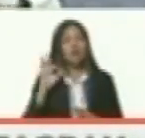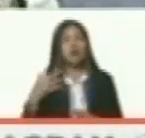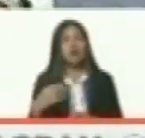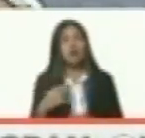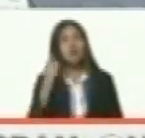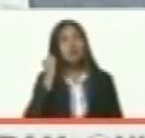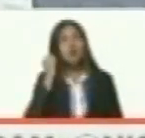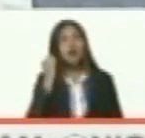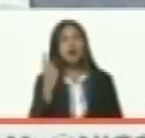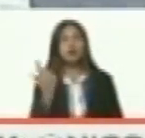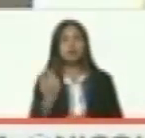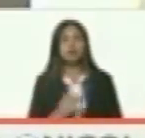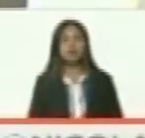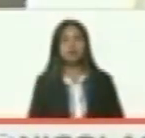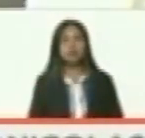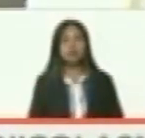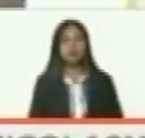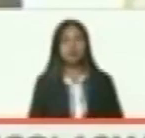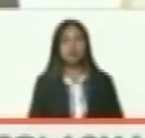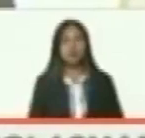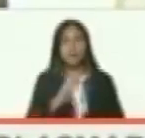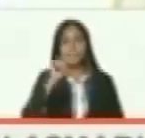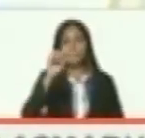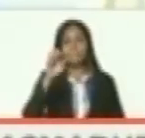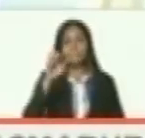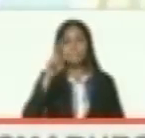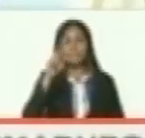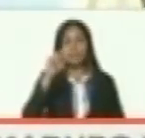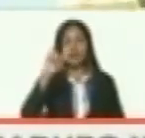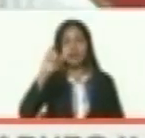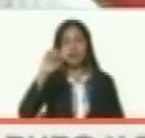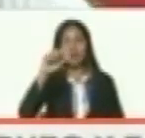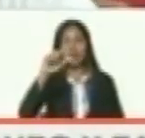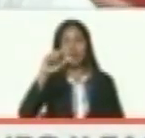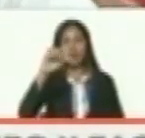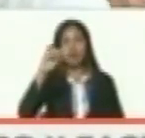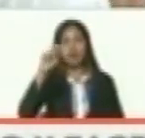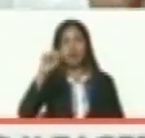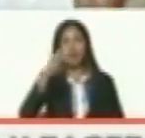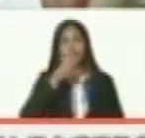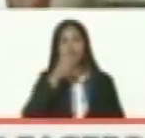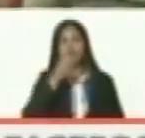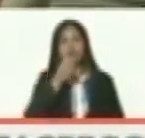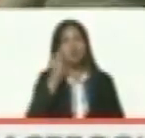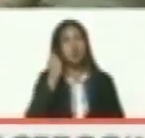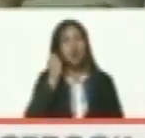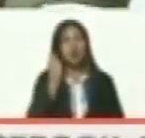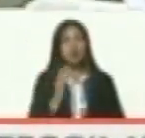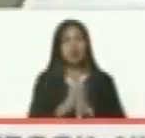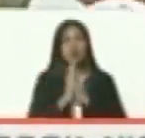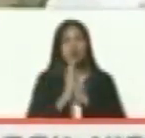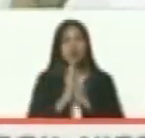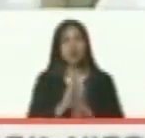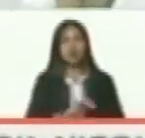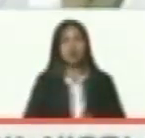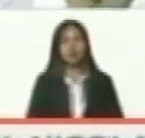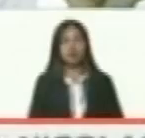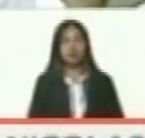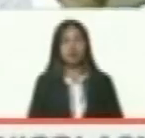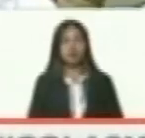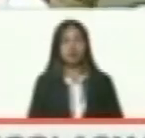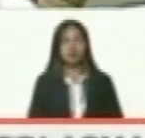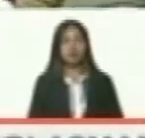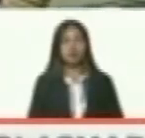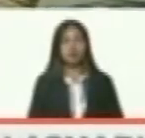Marilyn Vega. Marilyn, micrófono para Marilyn, por favor, aquí. Aquí